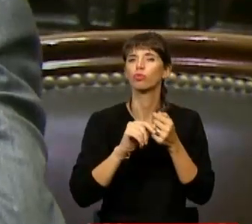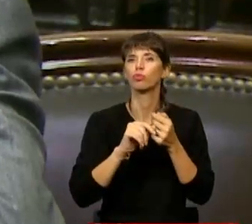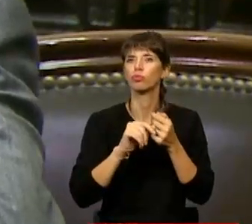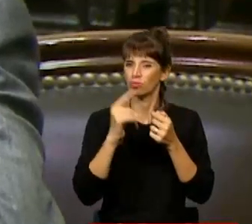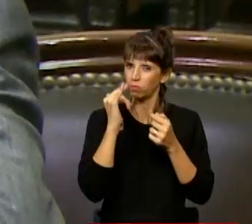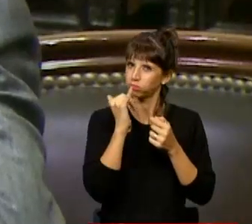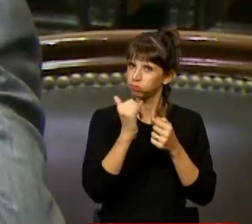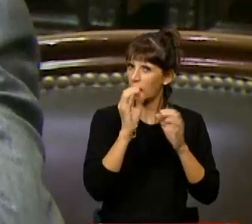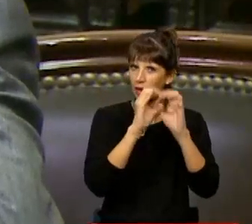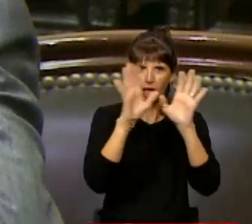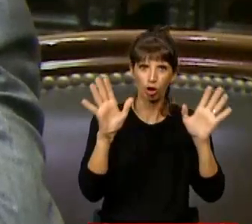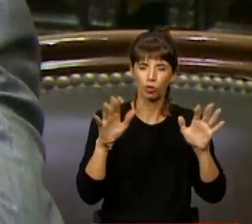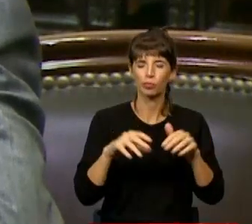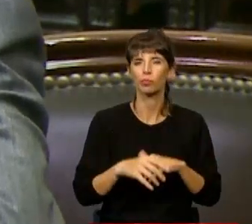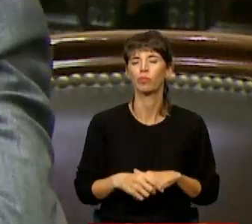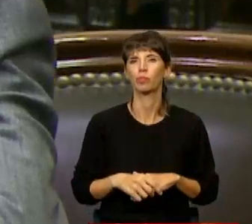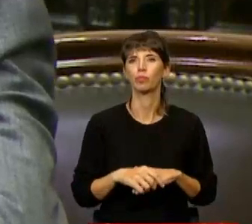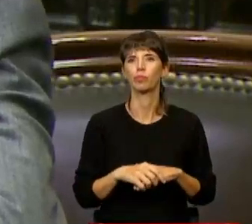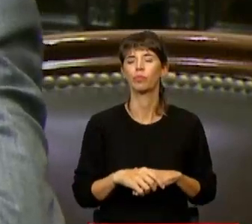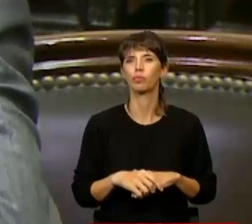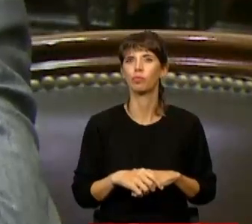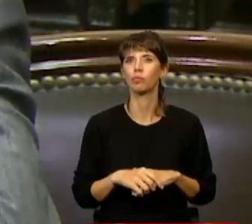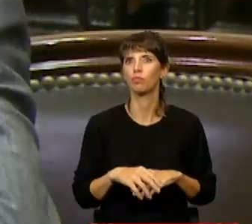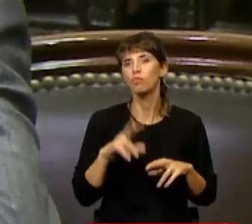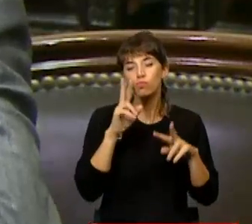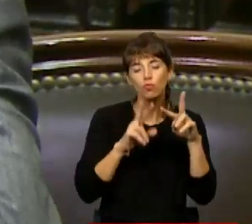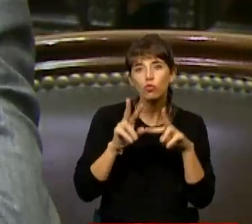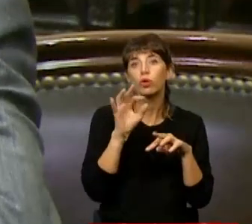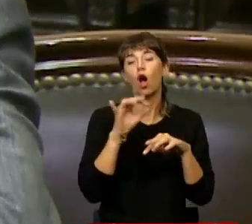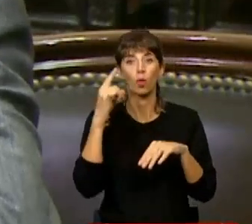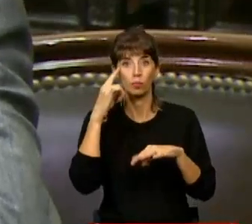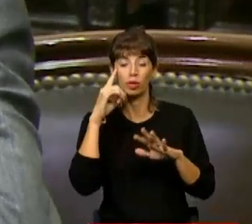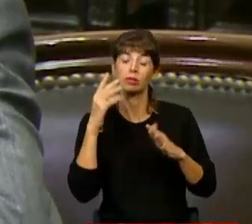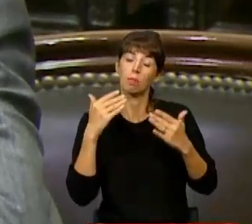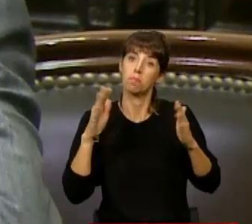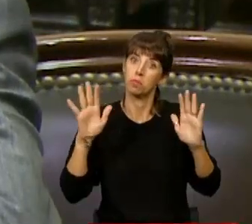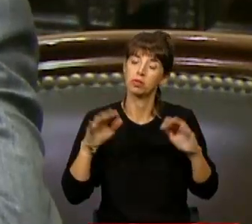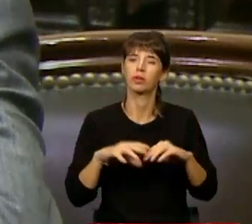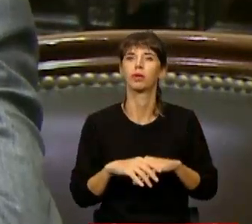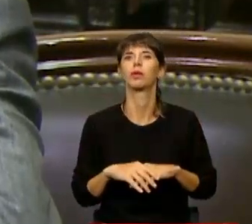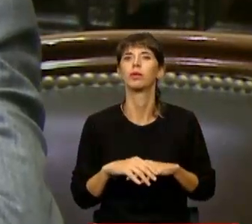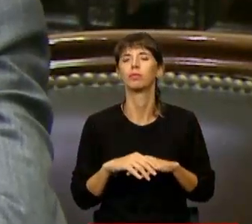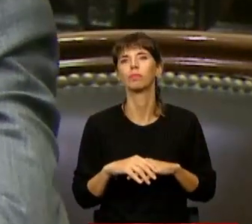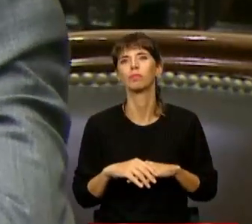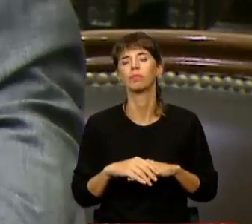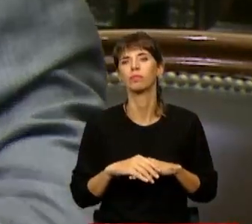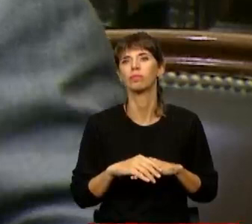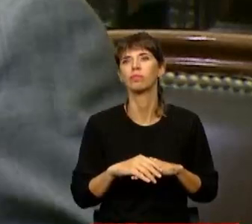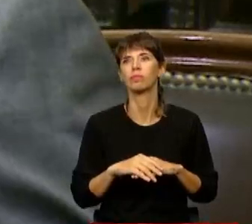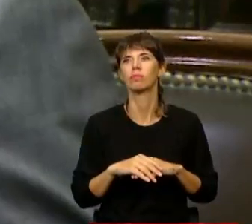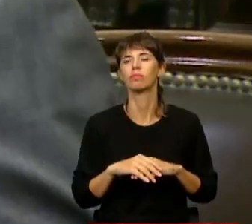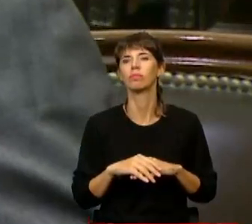lo han expresado claramente, están intentando o están pensando, que es muy probable con esto,